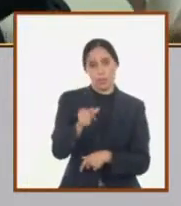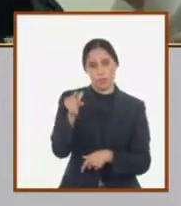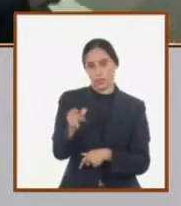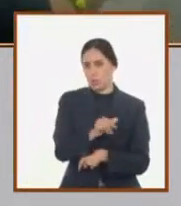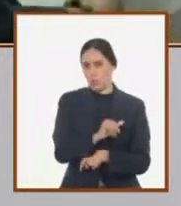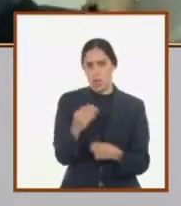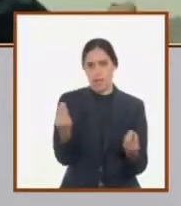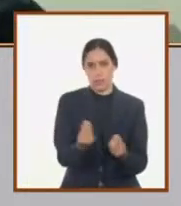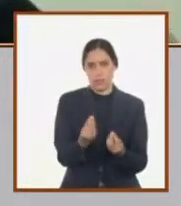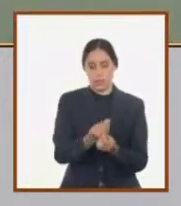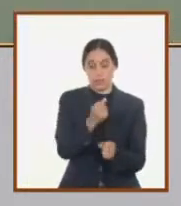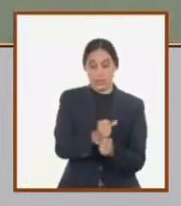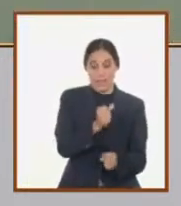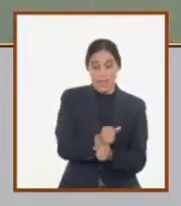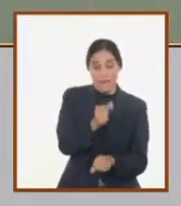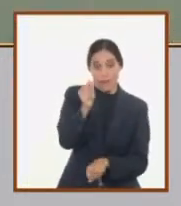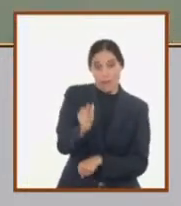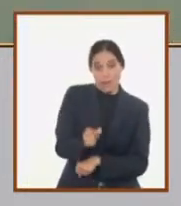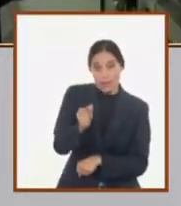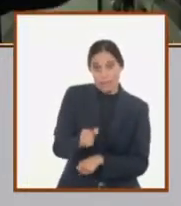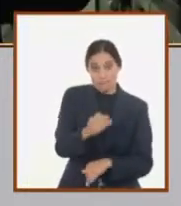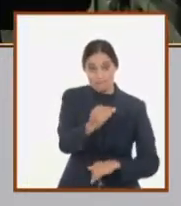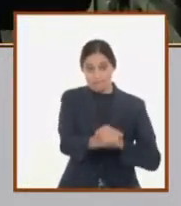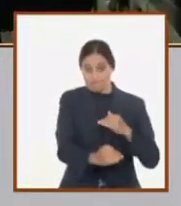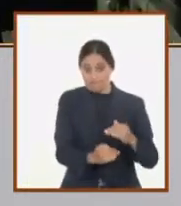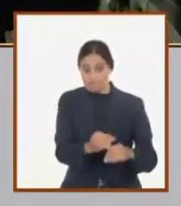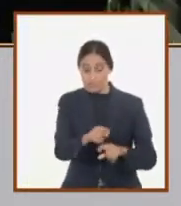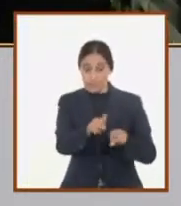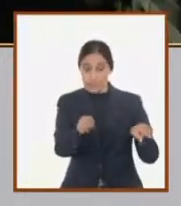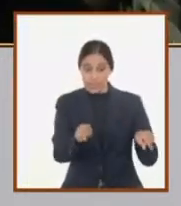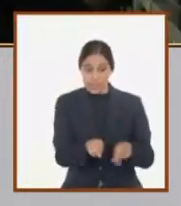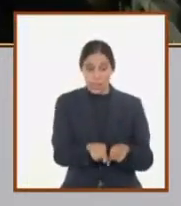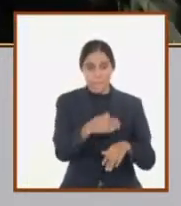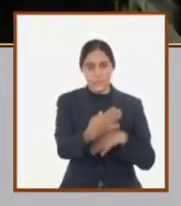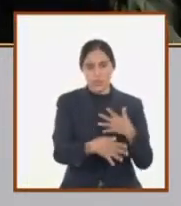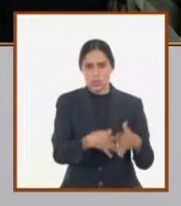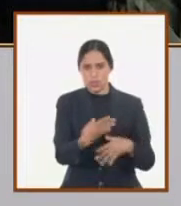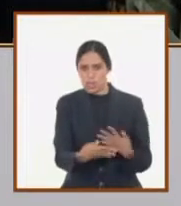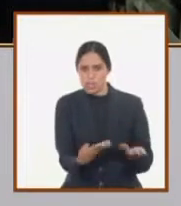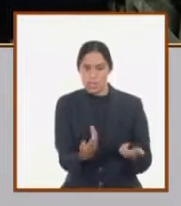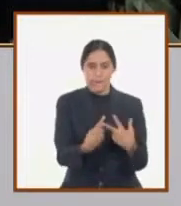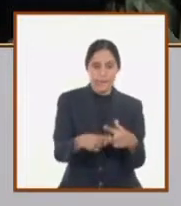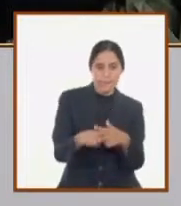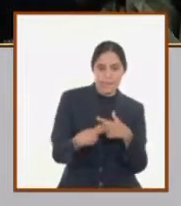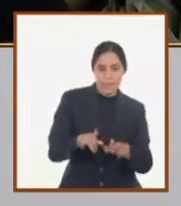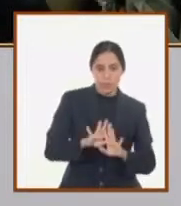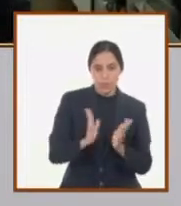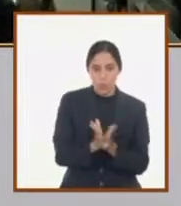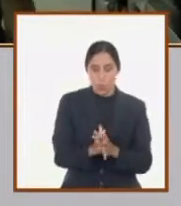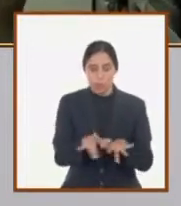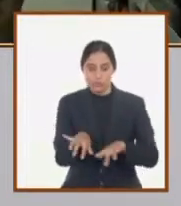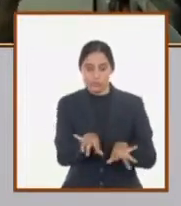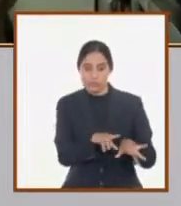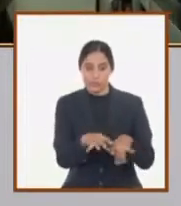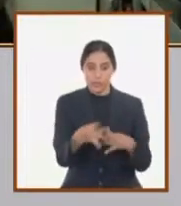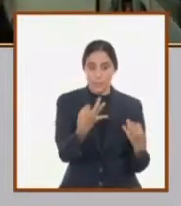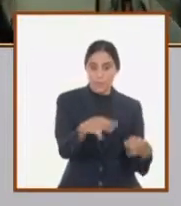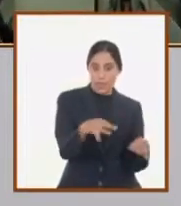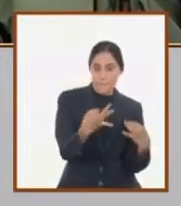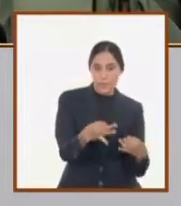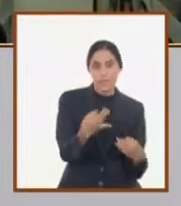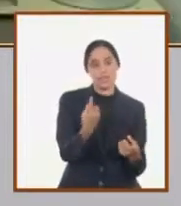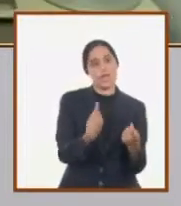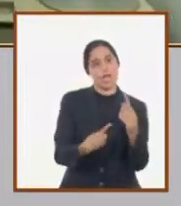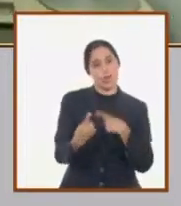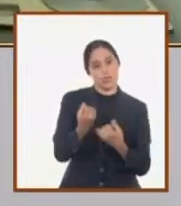está el área de procesamiento en nuestra oficina se procesan los documentos eh documento a documento que eso es algo